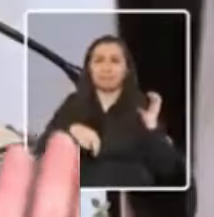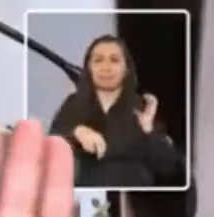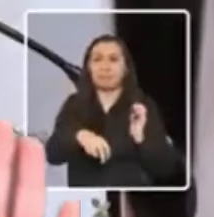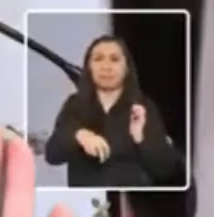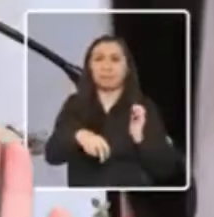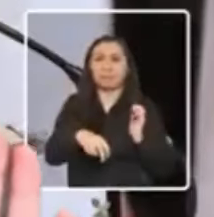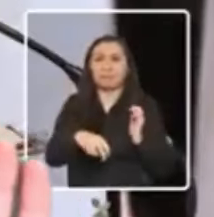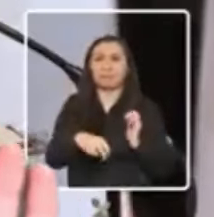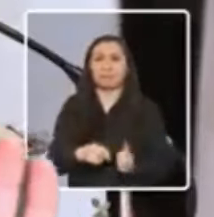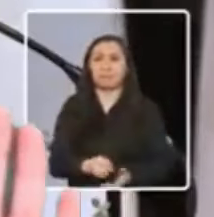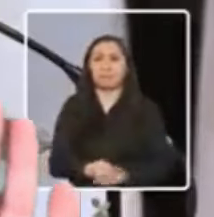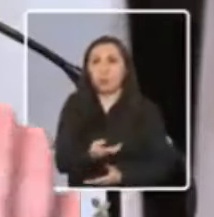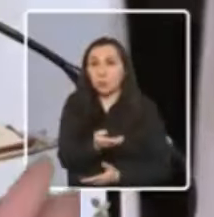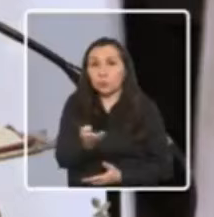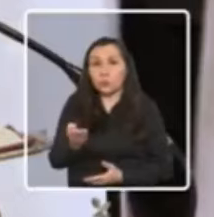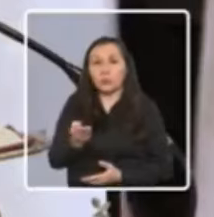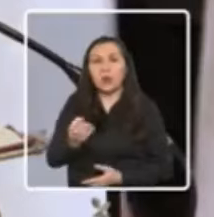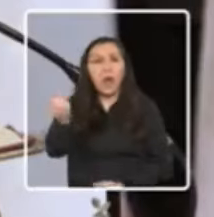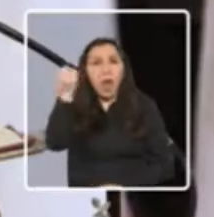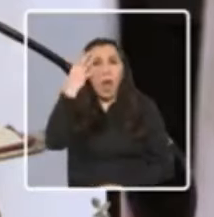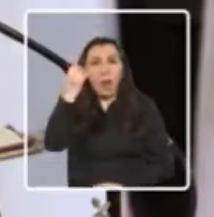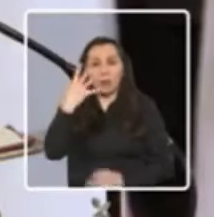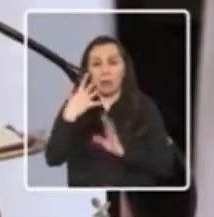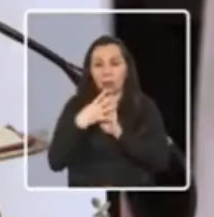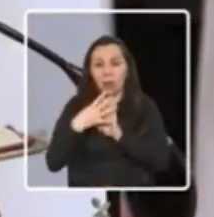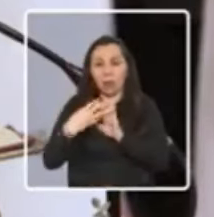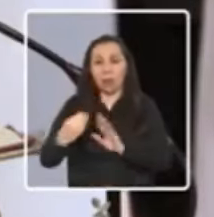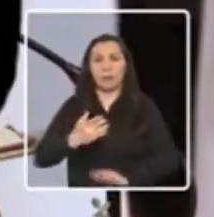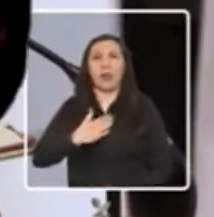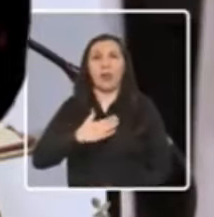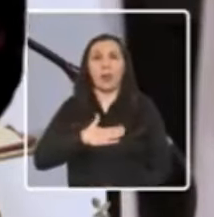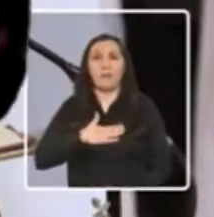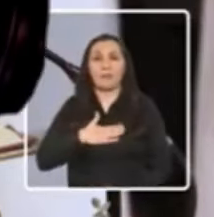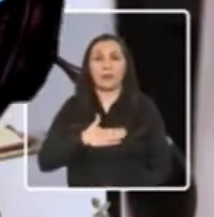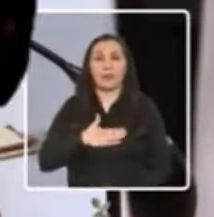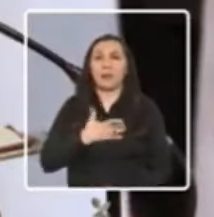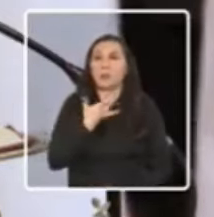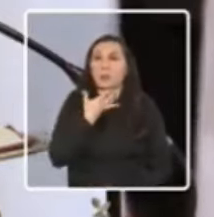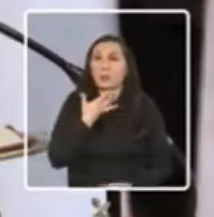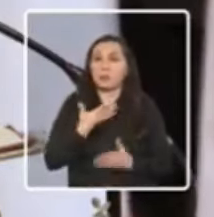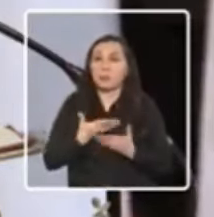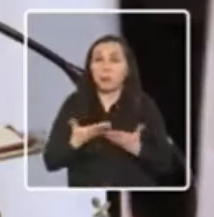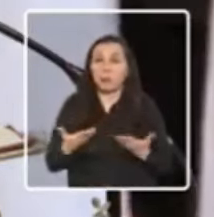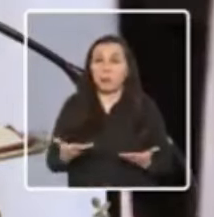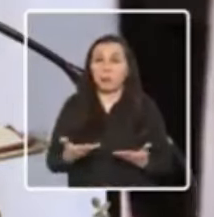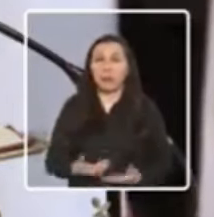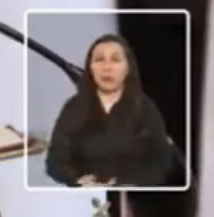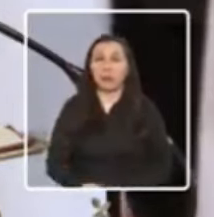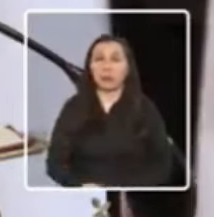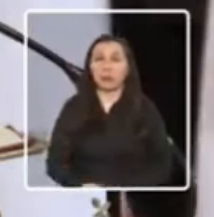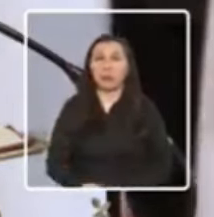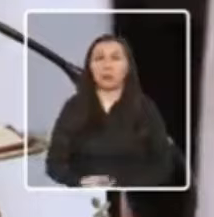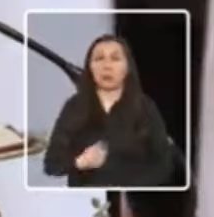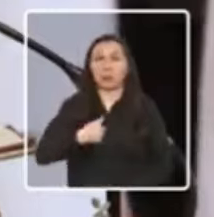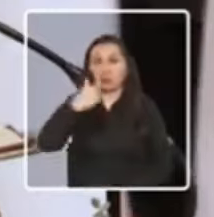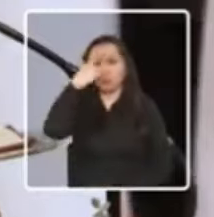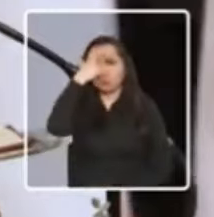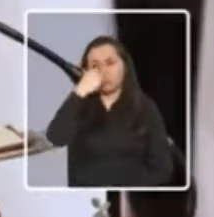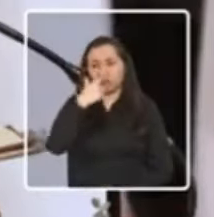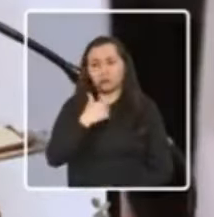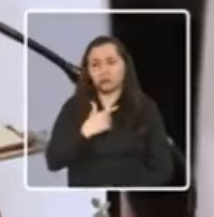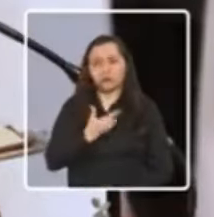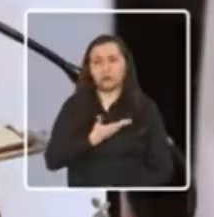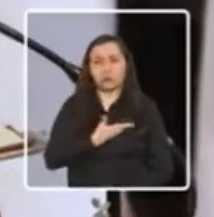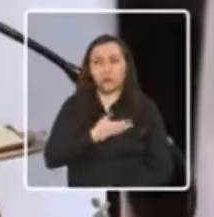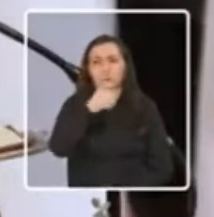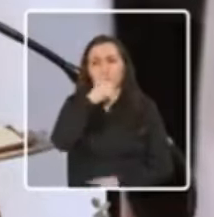acá que tiene que el el padre o la máxima autoridad de la Iglesia Católica tenga que ser chileno pero solamente estoy señalando de que ese señor sí que